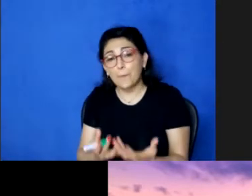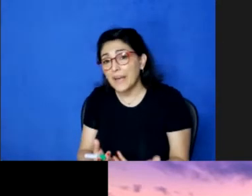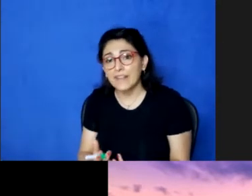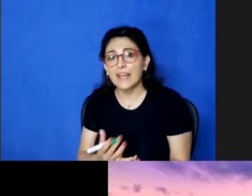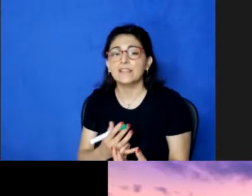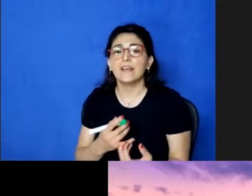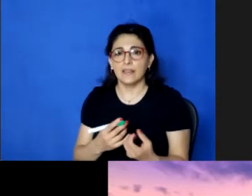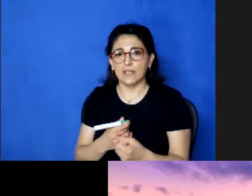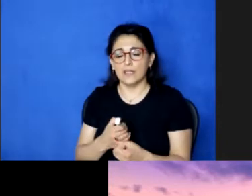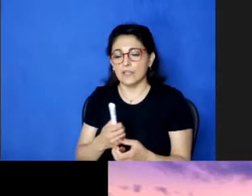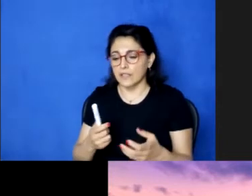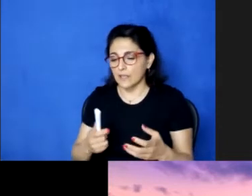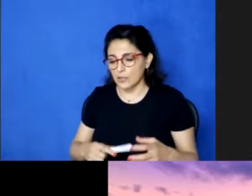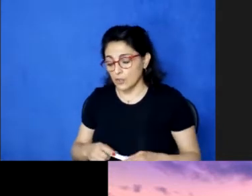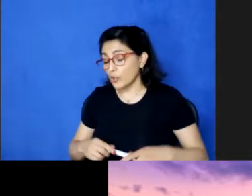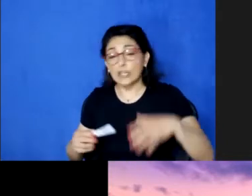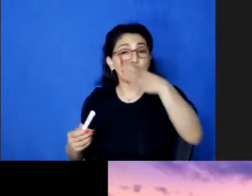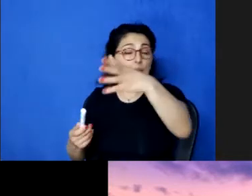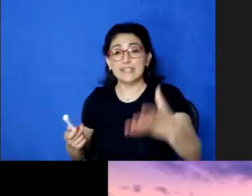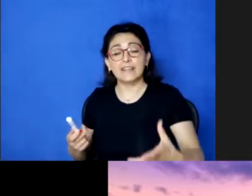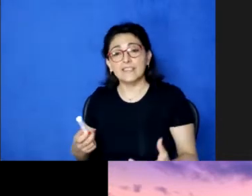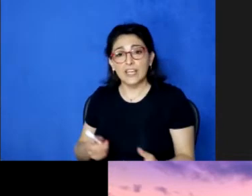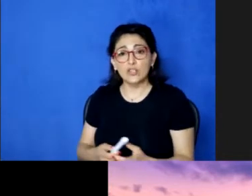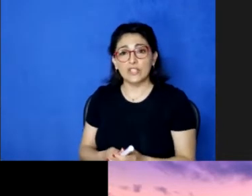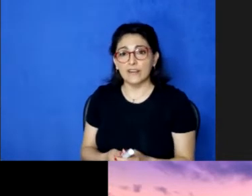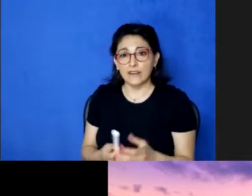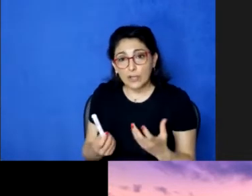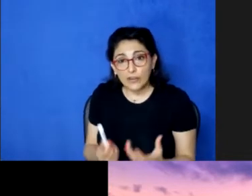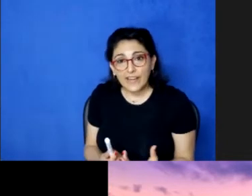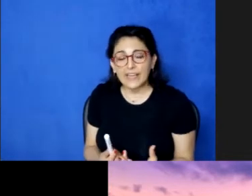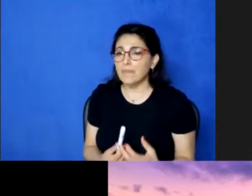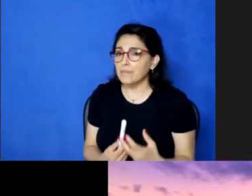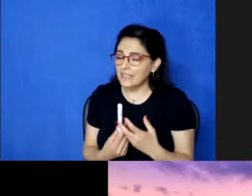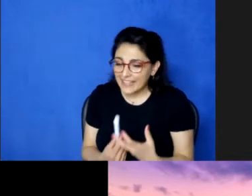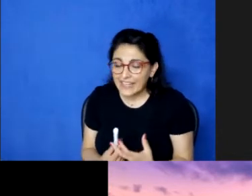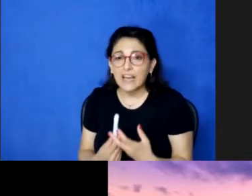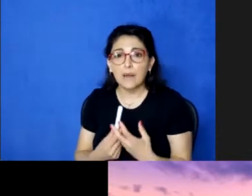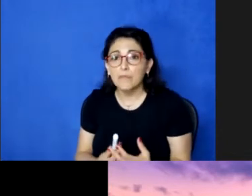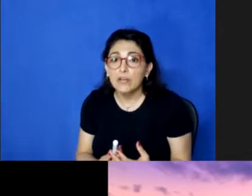muchas pérdidas. Yo no quiero dejar pasar este año sin recordar